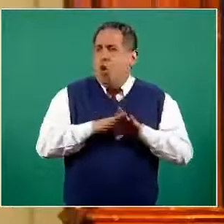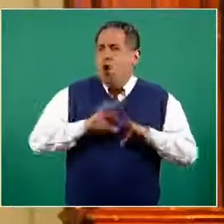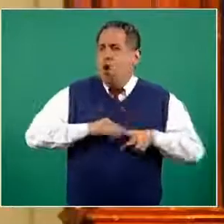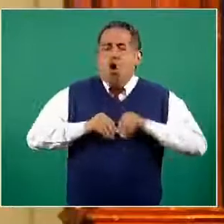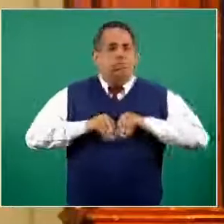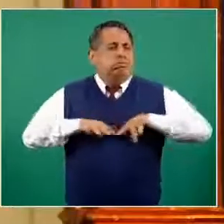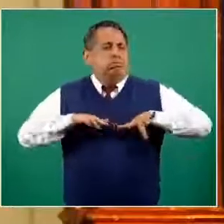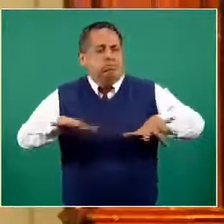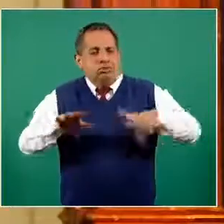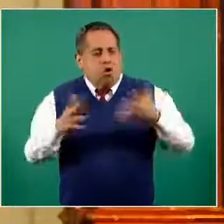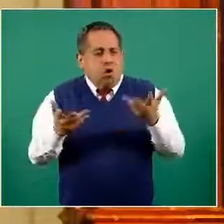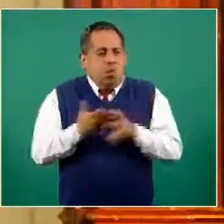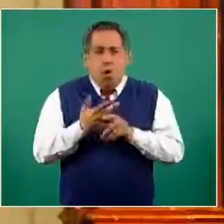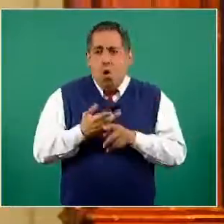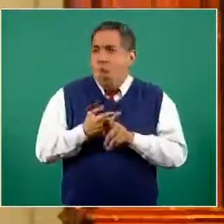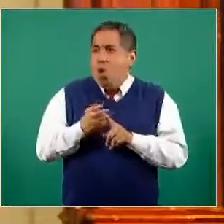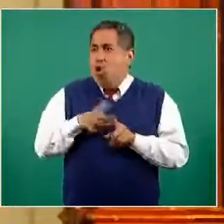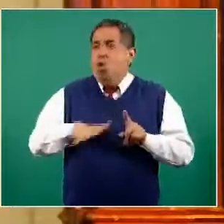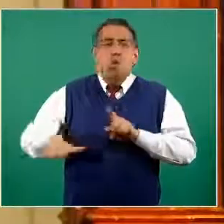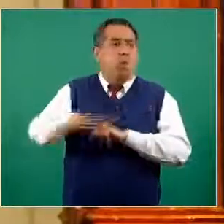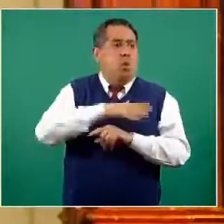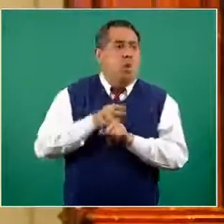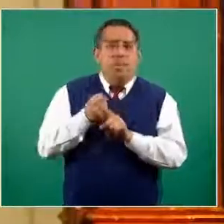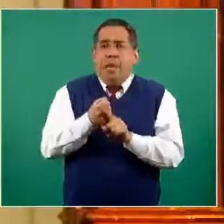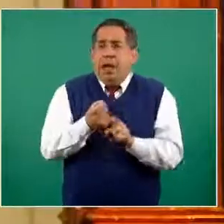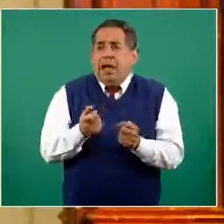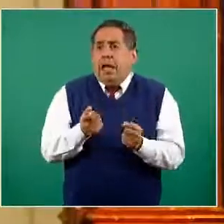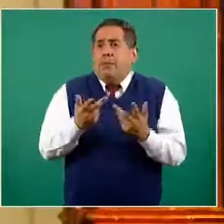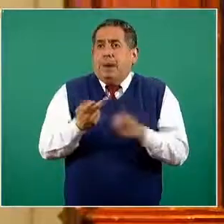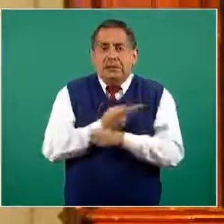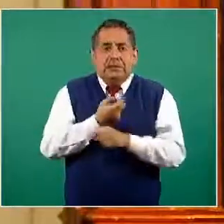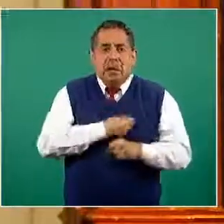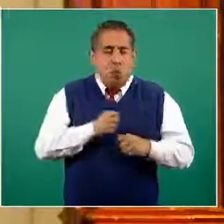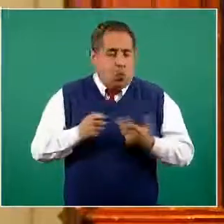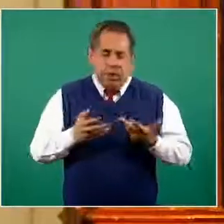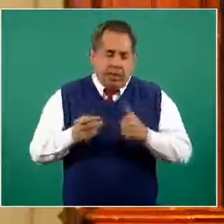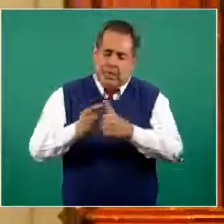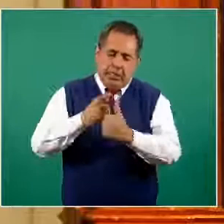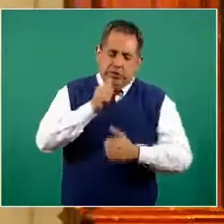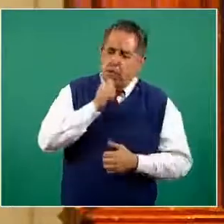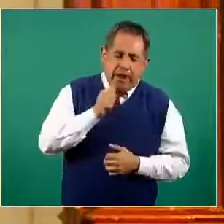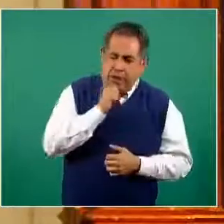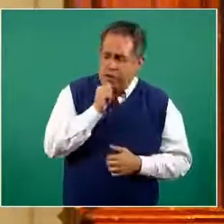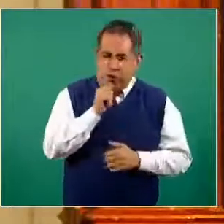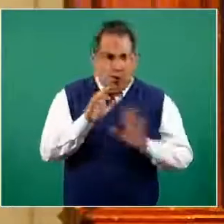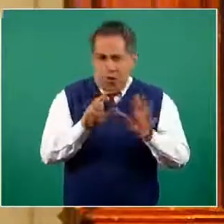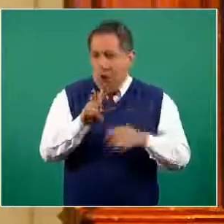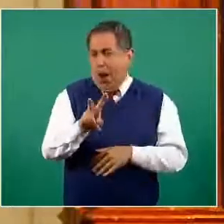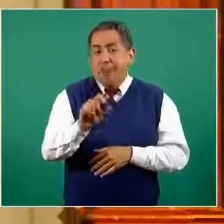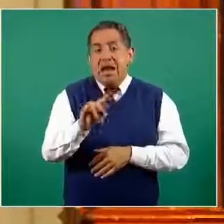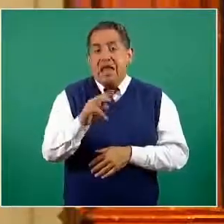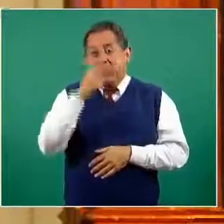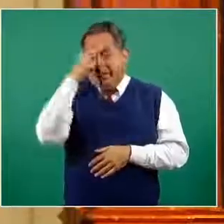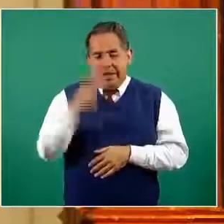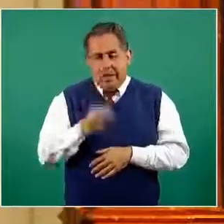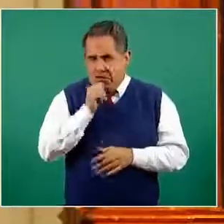cuál pudiera ser su impacto a nivel salud pública, ¿ok? Entonces, estas son